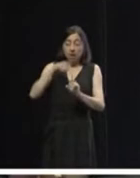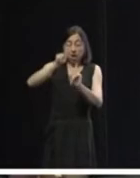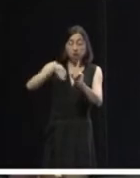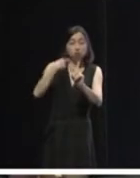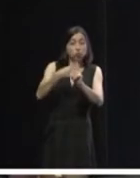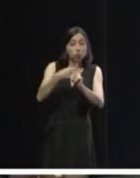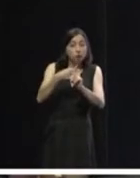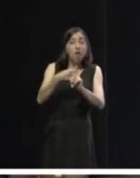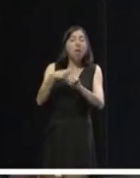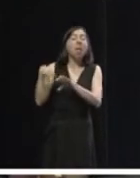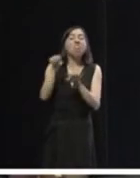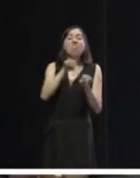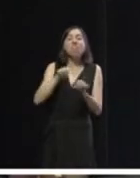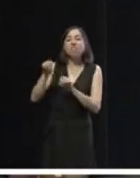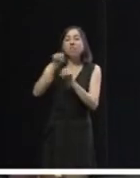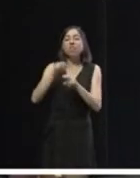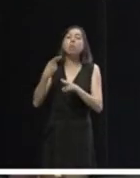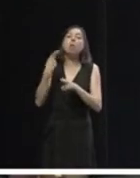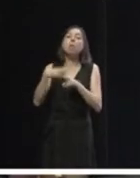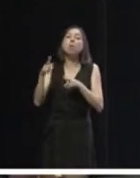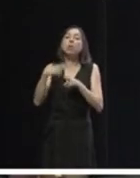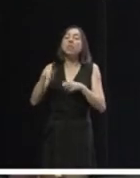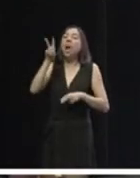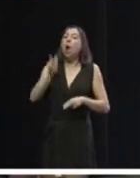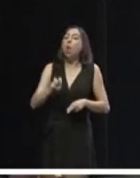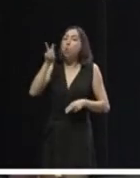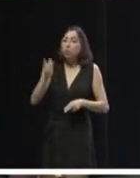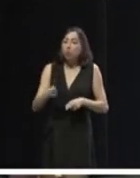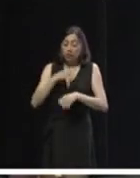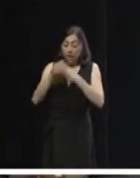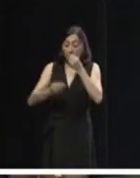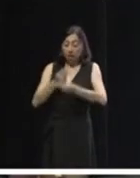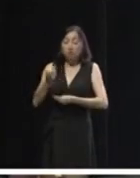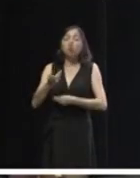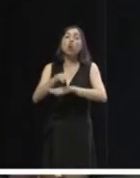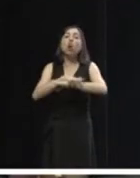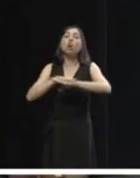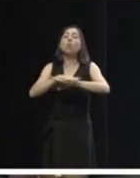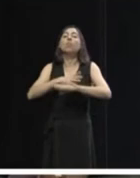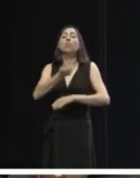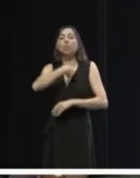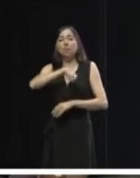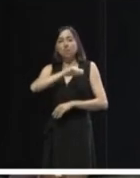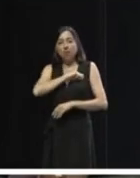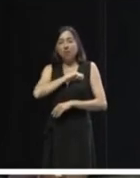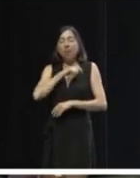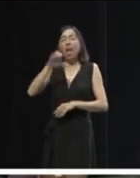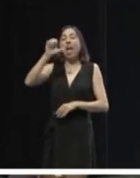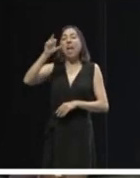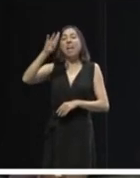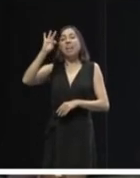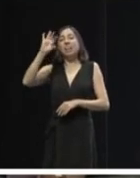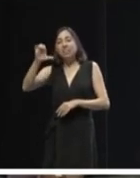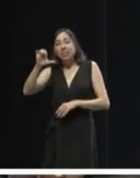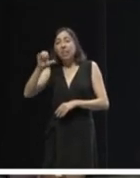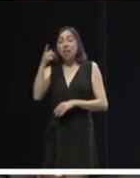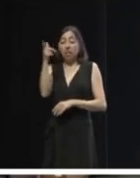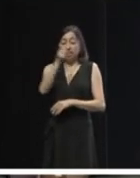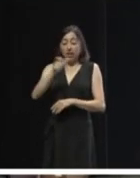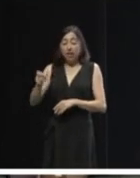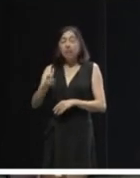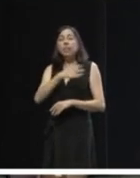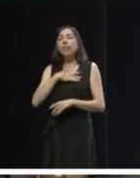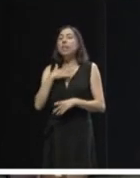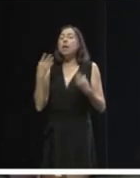defendemos la política útil, la que hemos hecho en el Gobierno de España, la de los ERTE, la de la gente que quiere